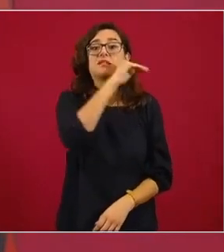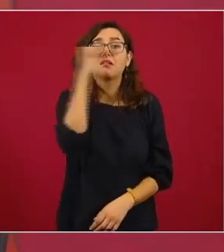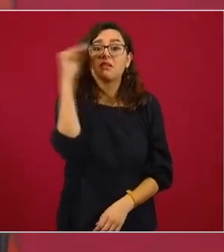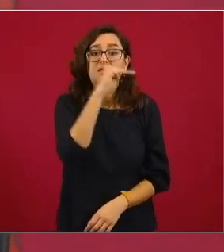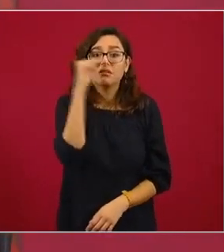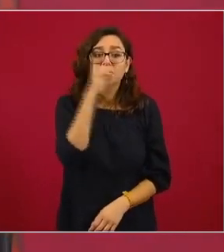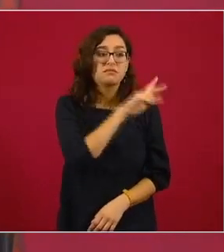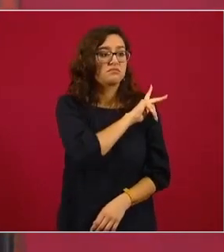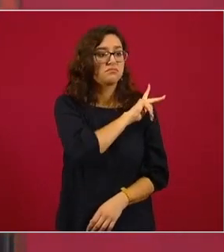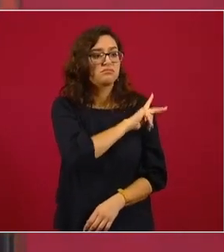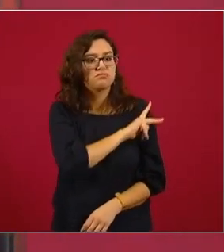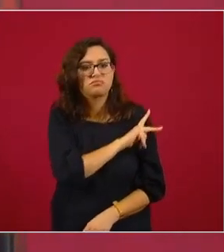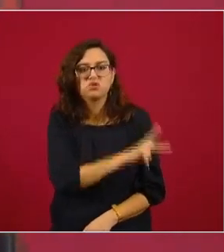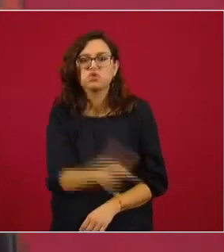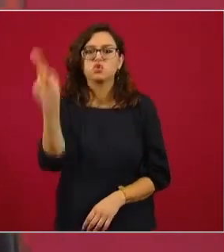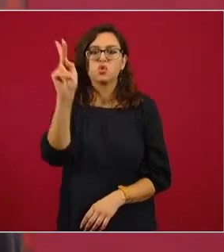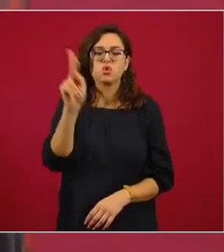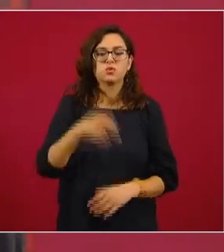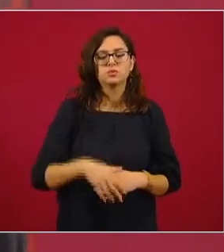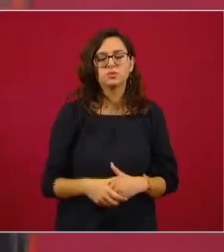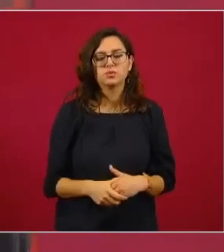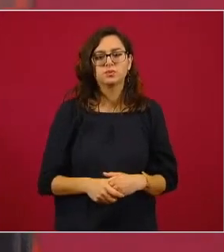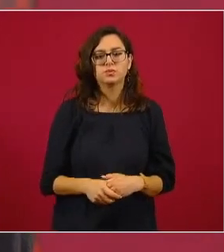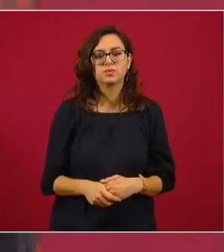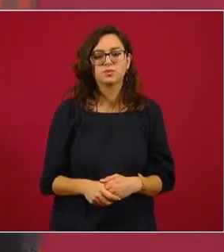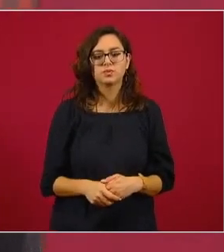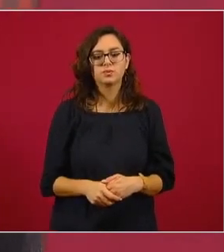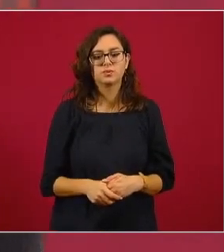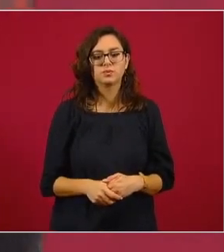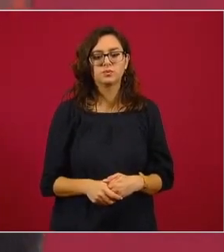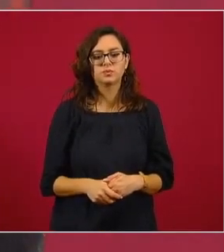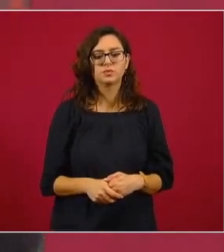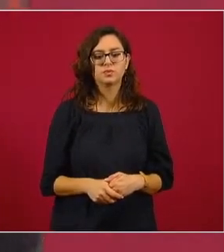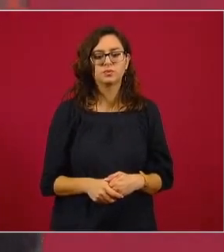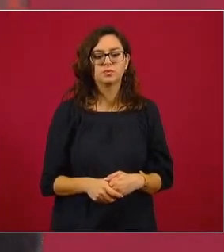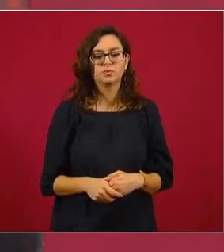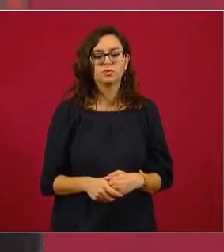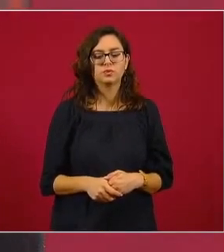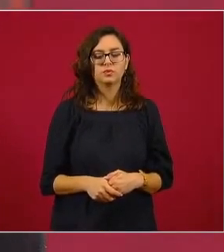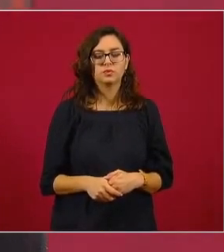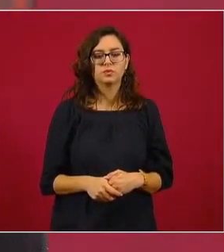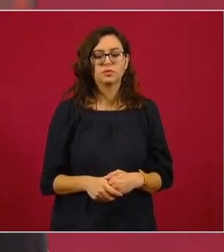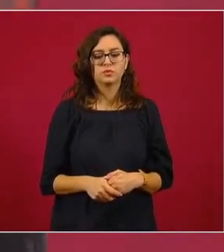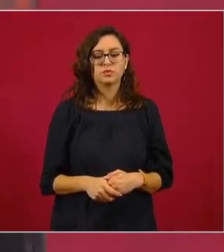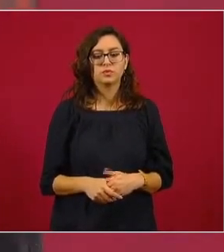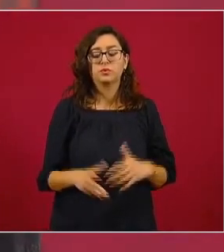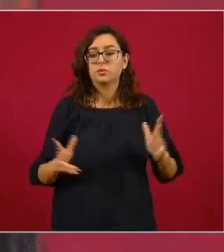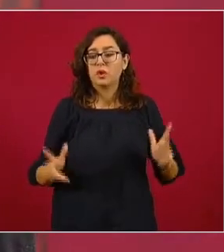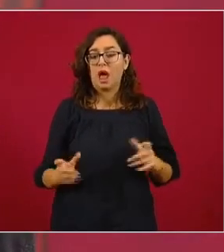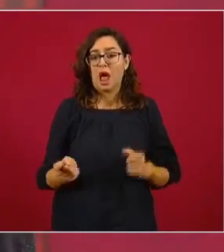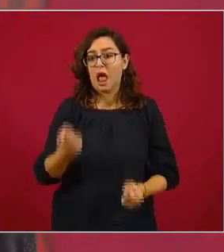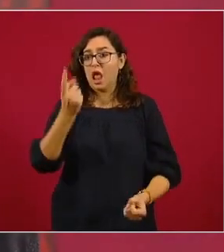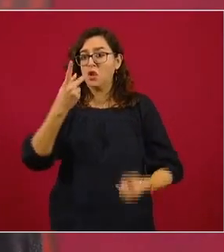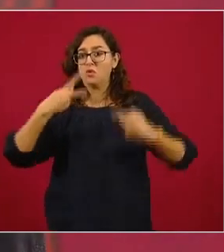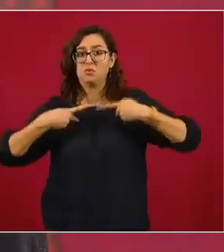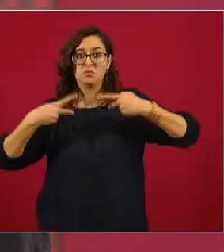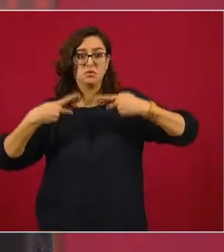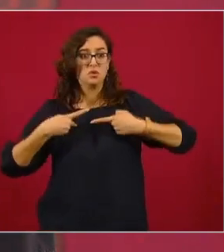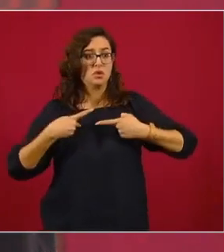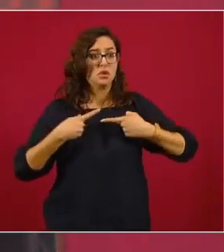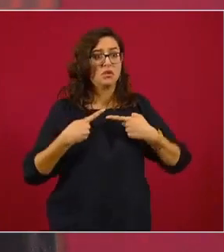gratuita para todo el pueblo. Nadie se ha quedado sin una cama,